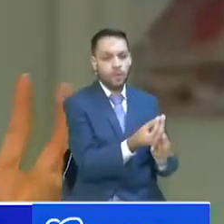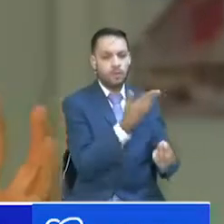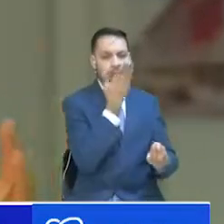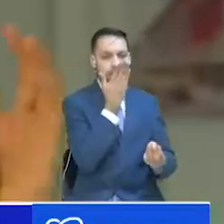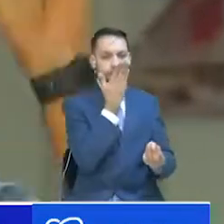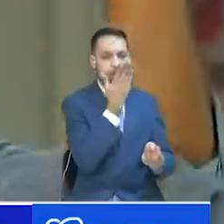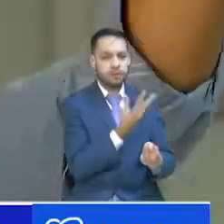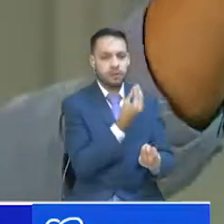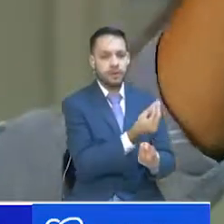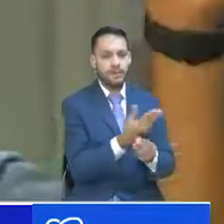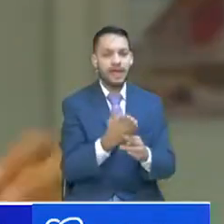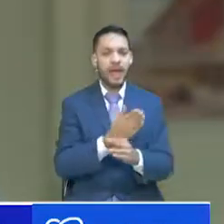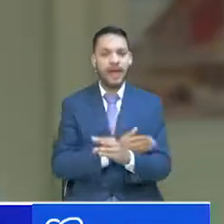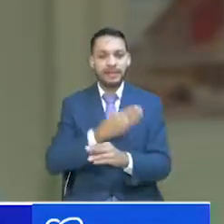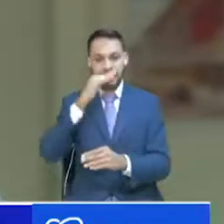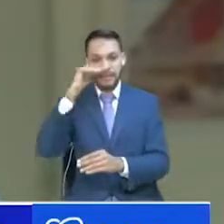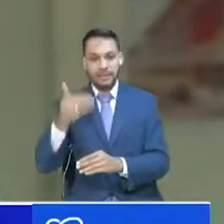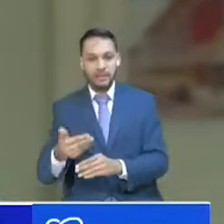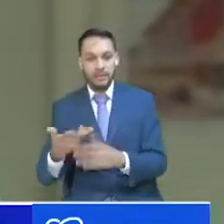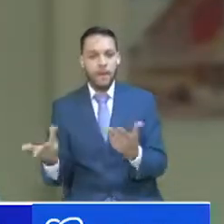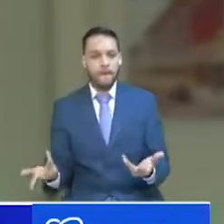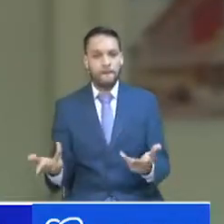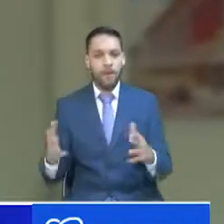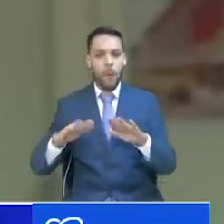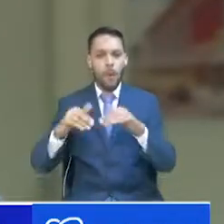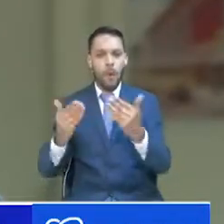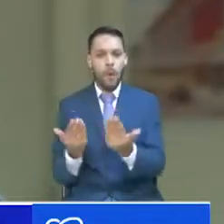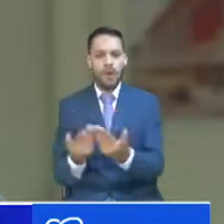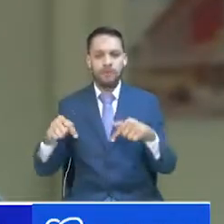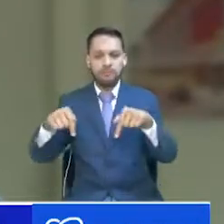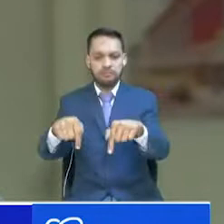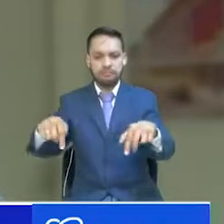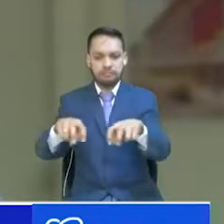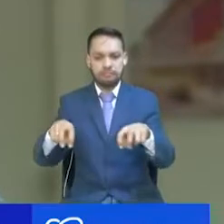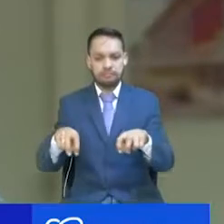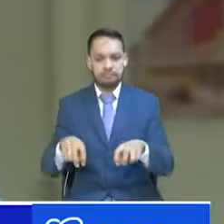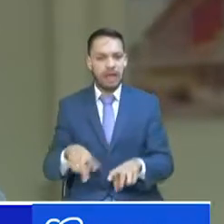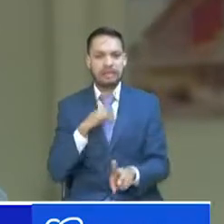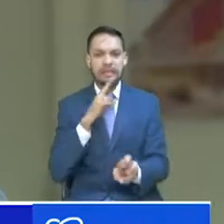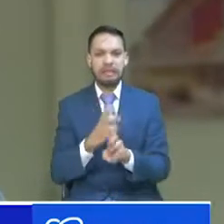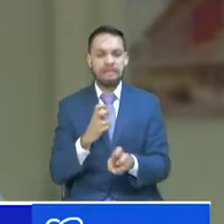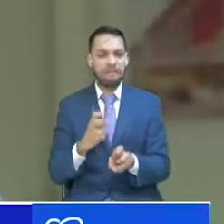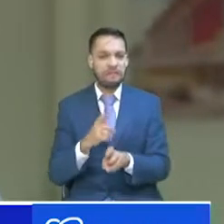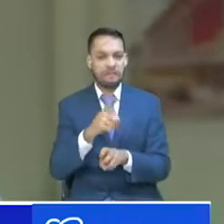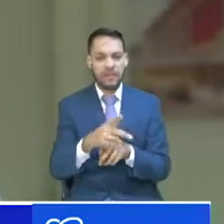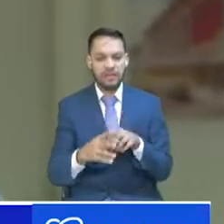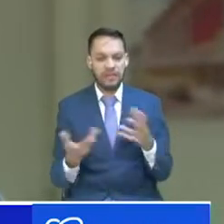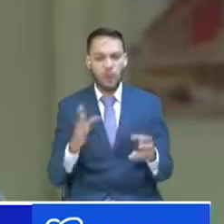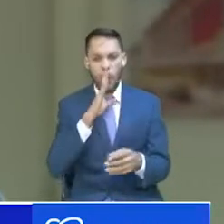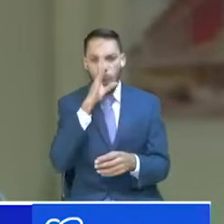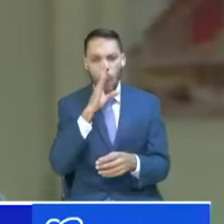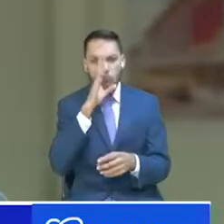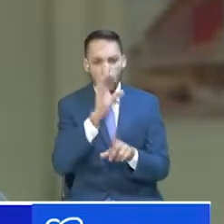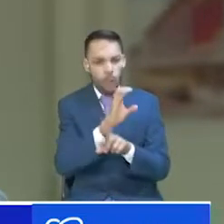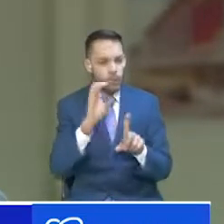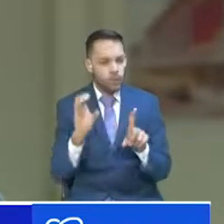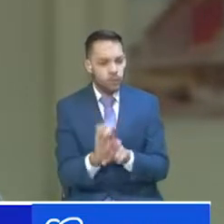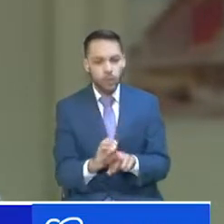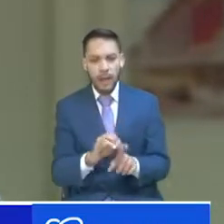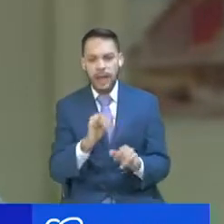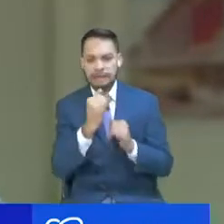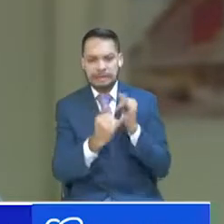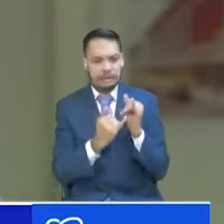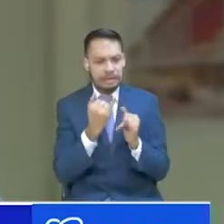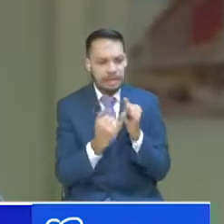que estudiaban en un colegio mestizo un colegio no indígena donde nos estaban cuidando sus costumbres y sus y su arraigo